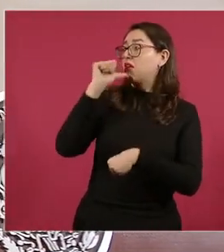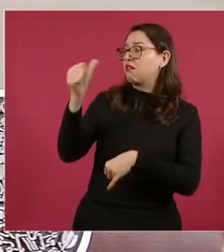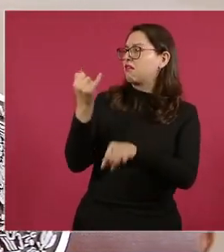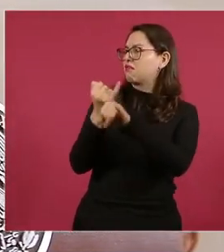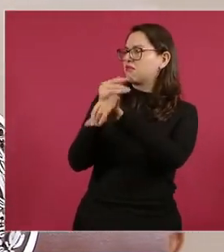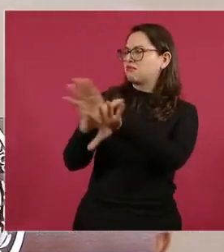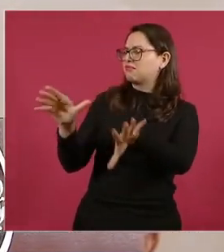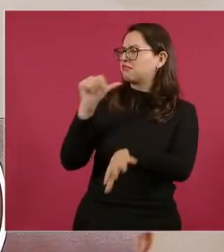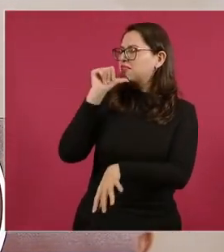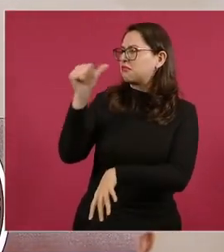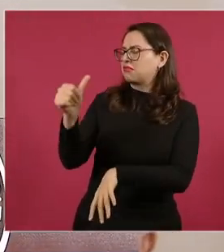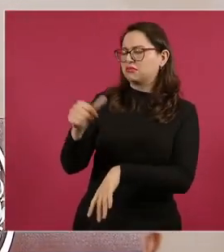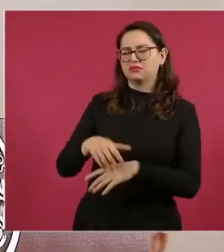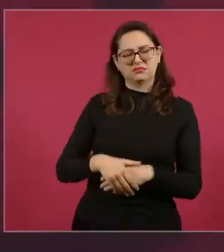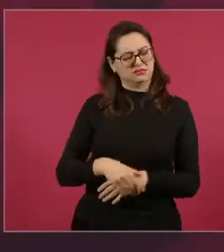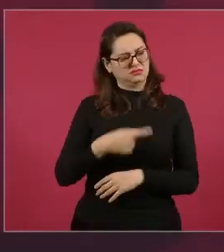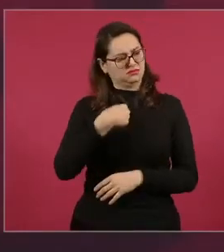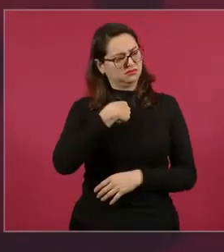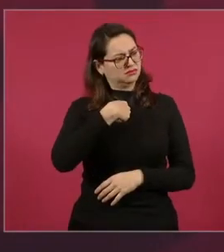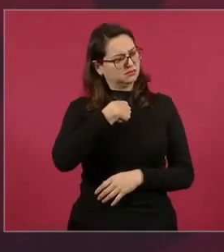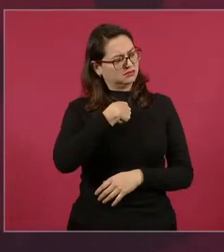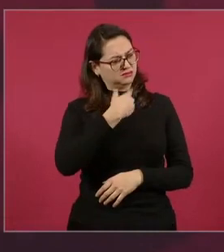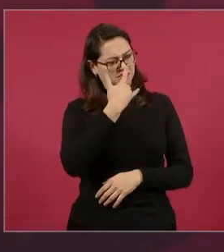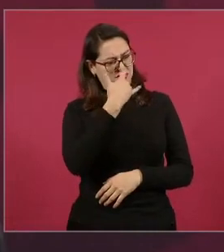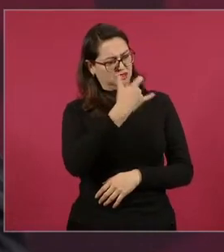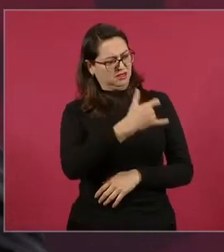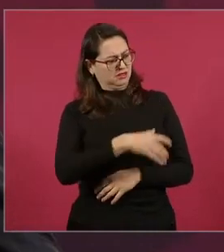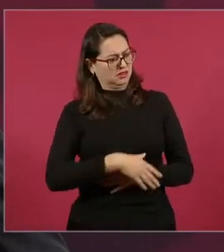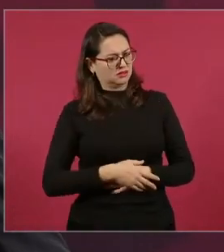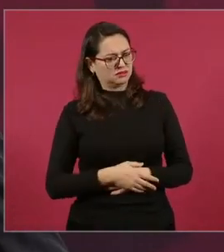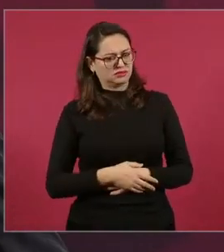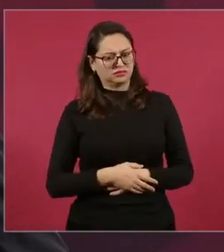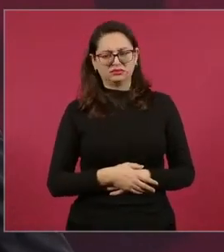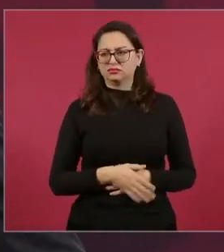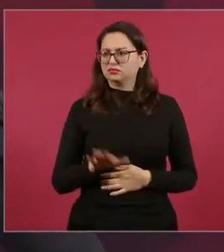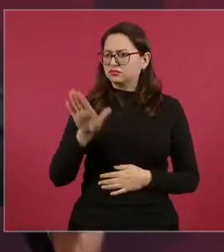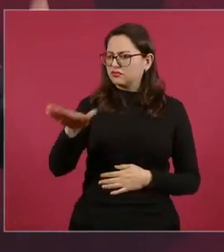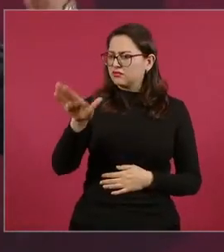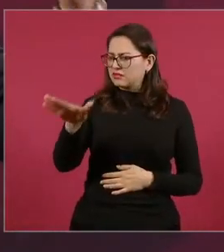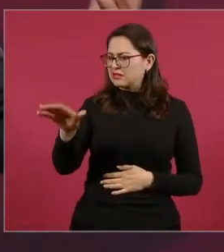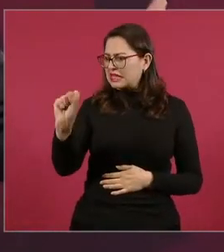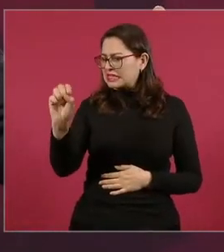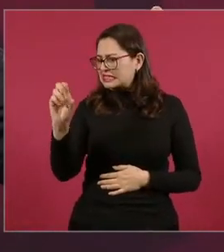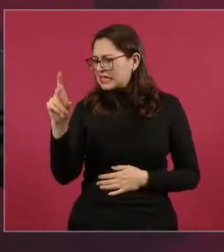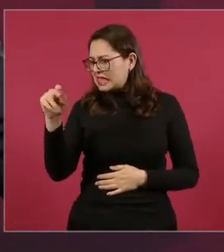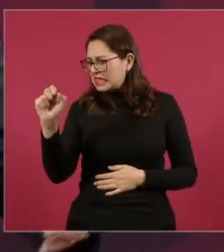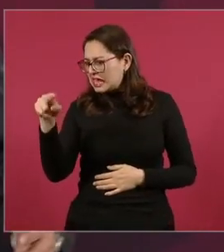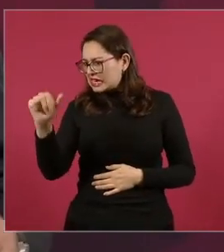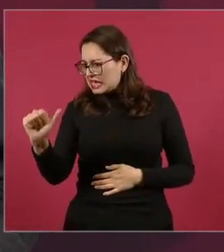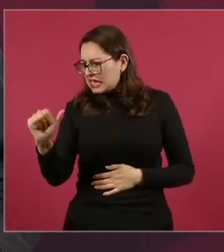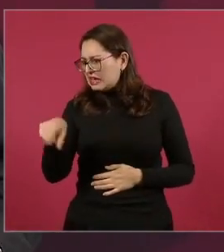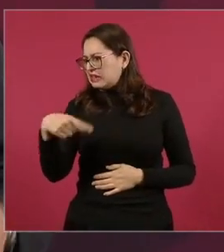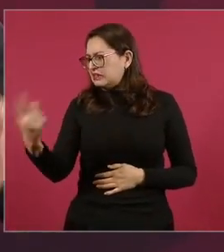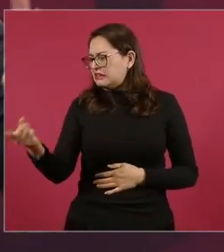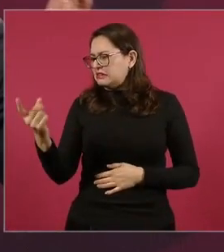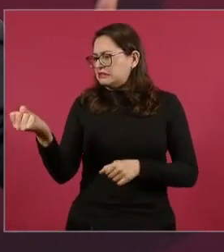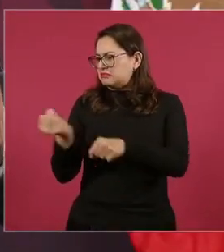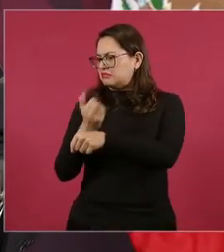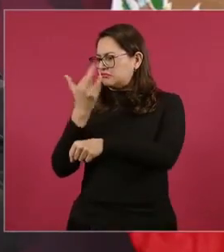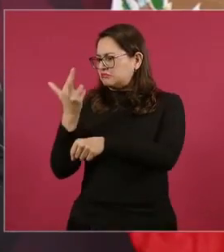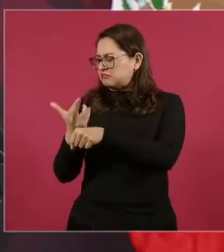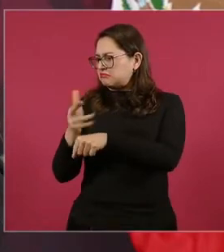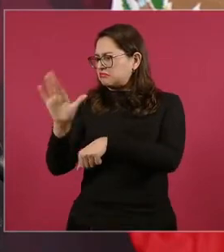al secretario de la Defensa de que entregaran toda la información. Y se